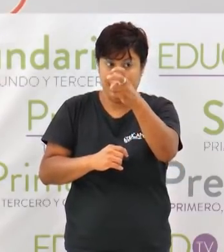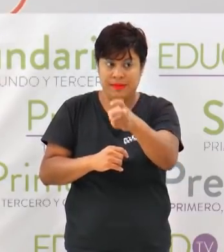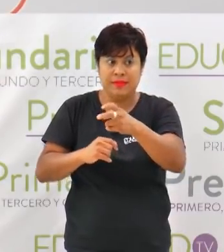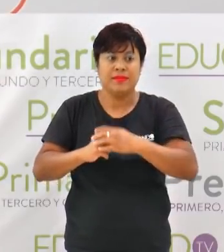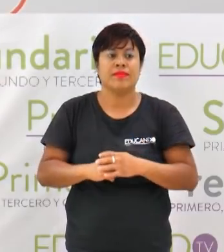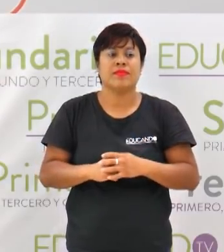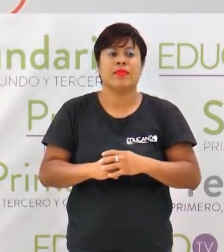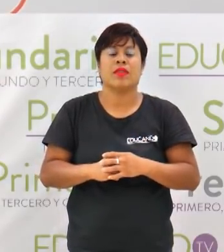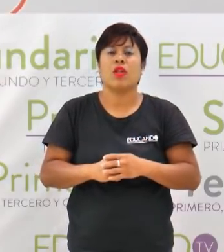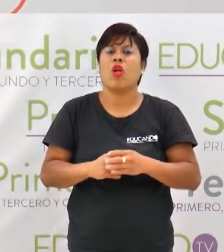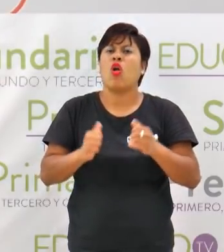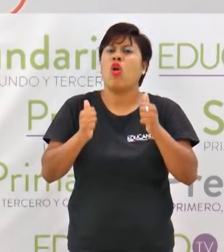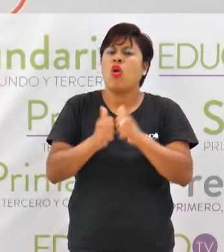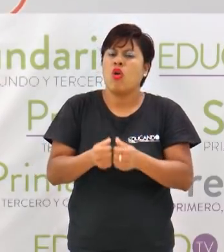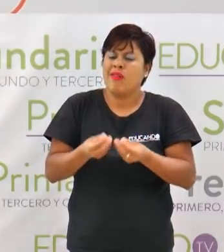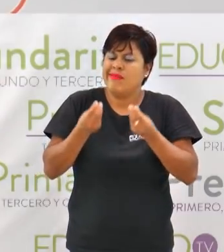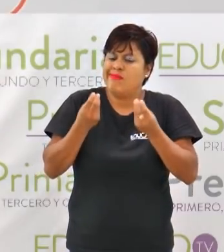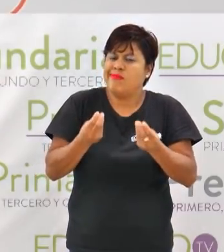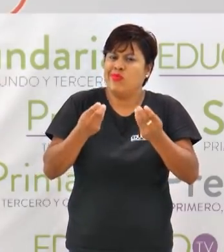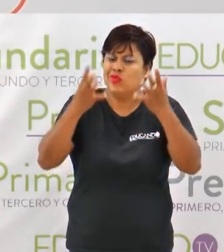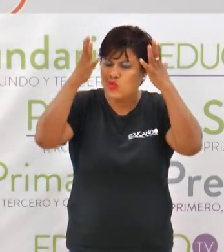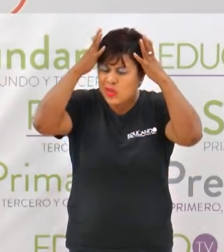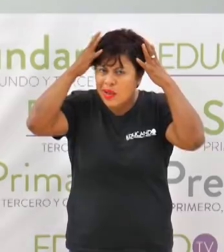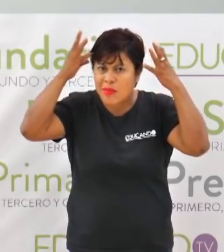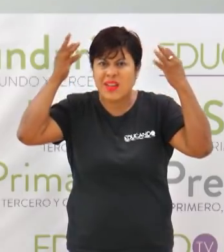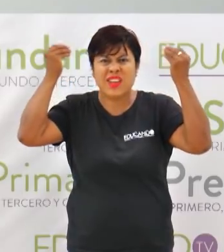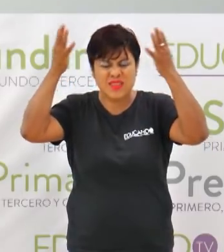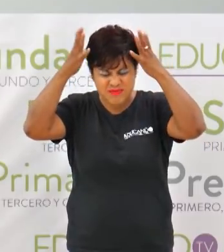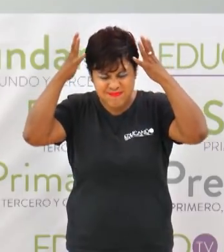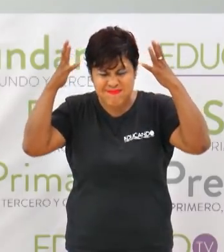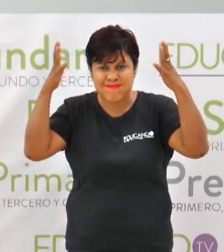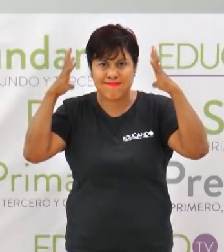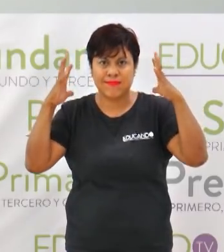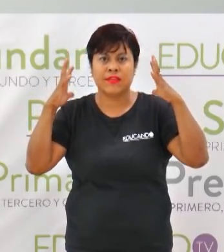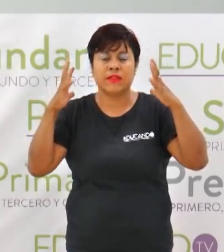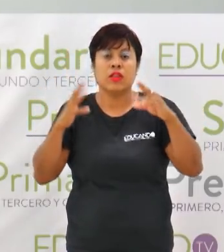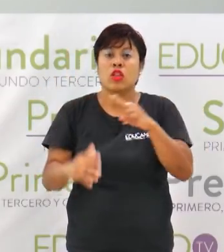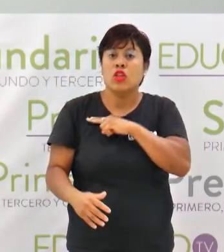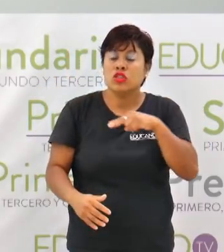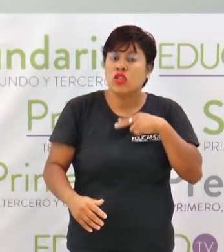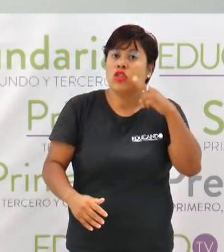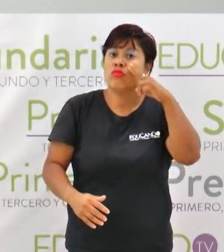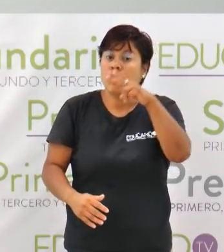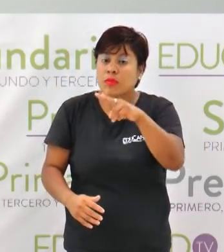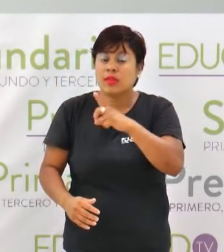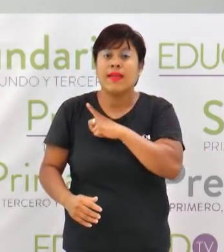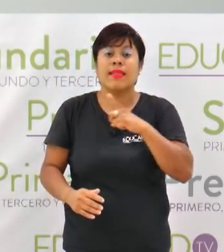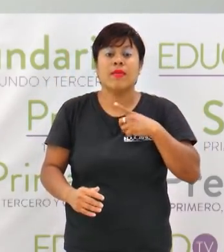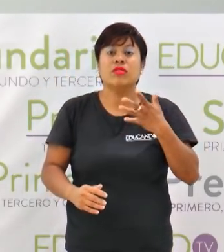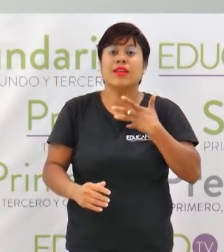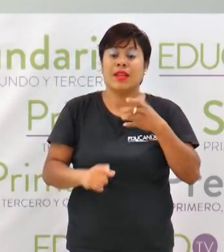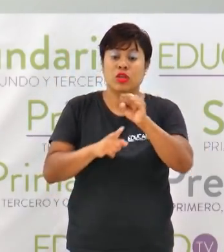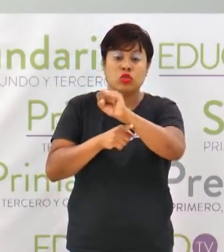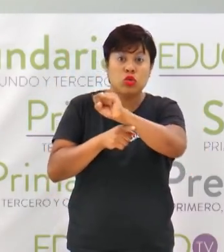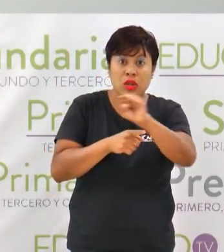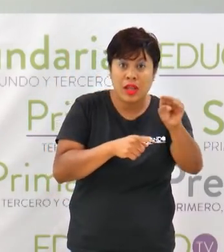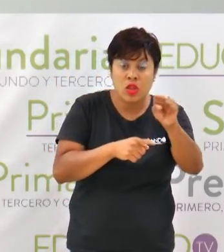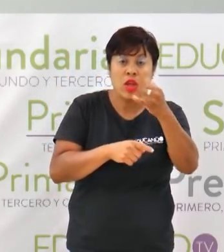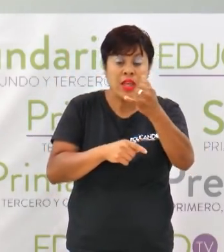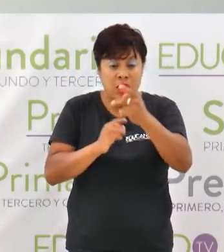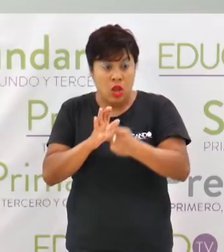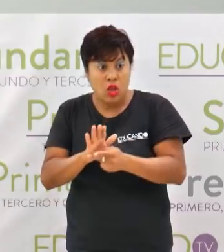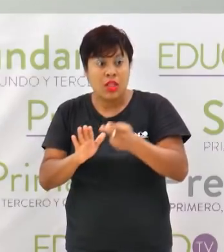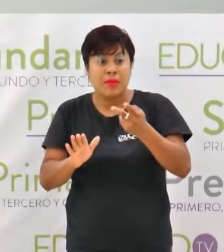acá, con abundante cabello, nos damos cuenta de que tenemos el sujeto